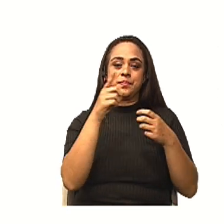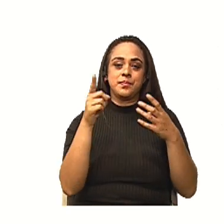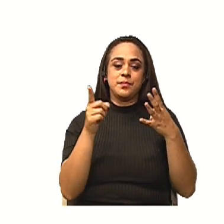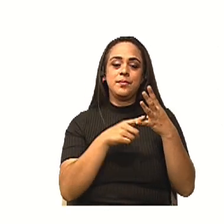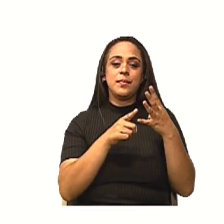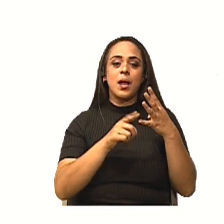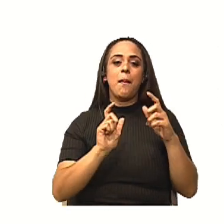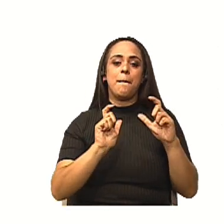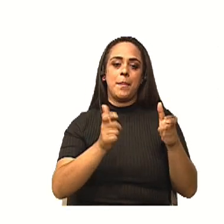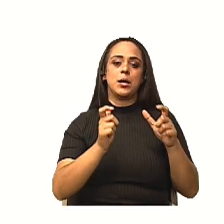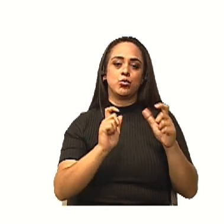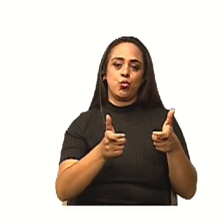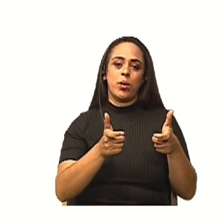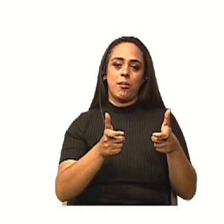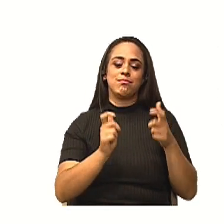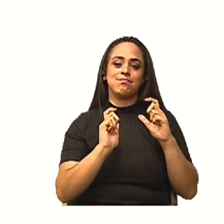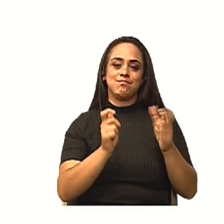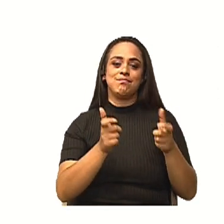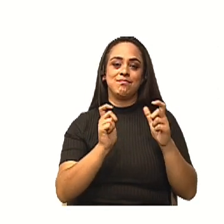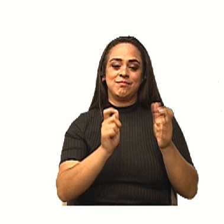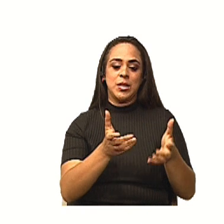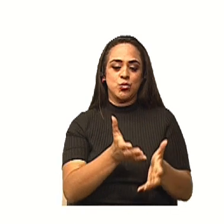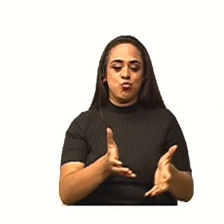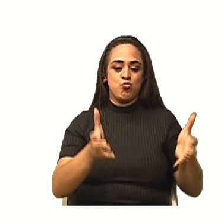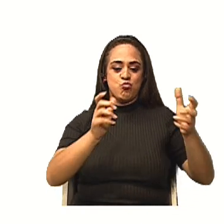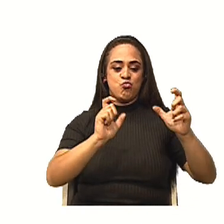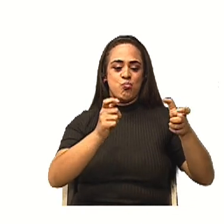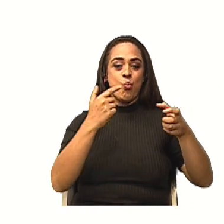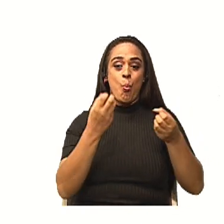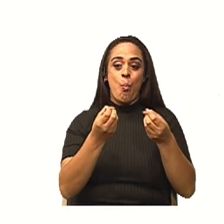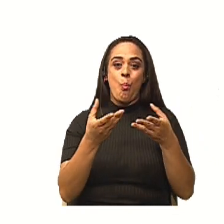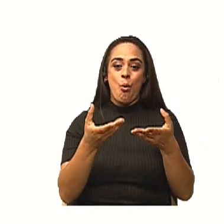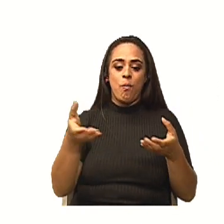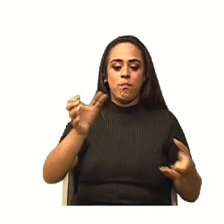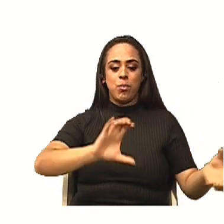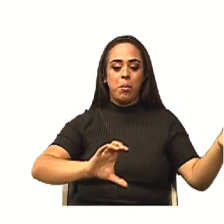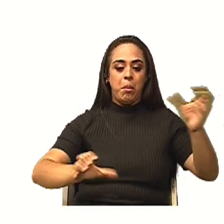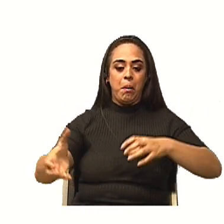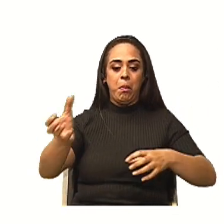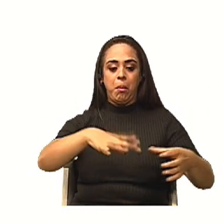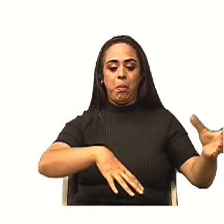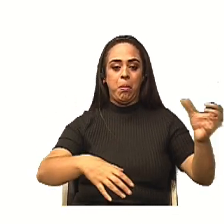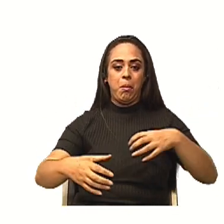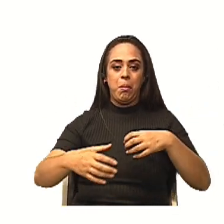basura, porque la basura está hecha de una combinación de muchos materiales.